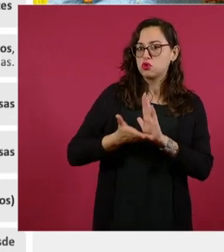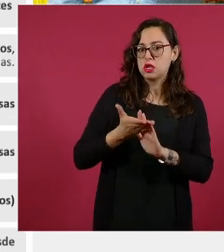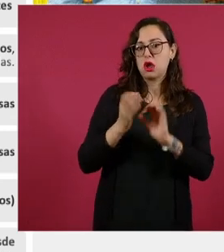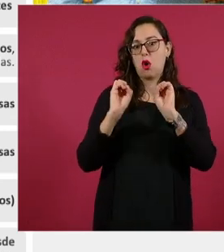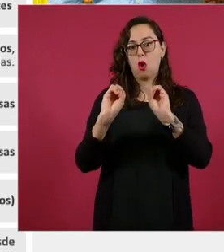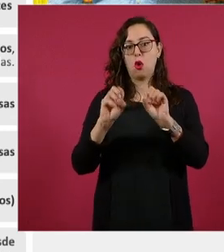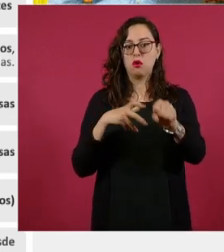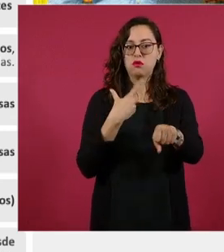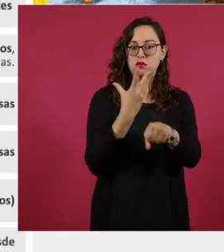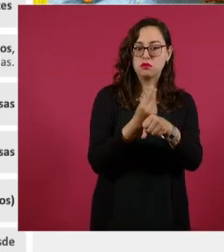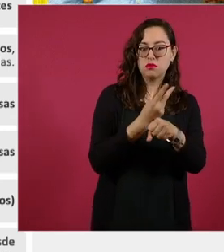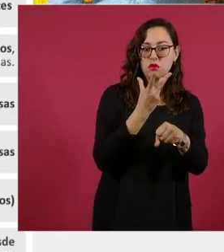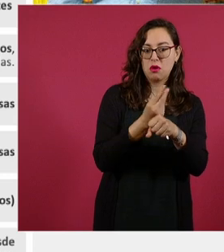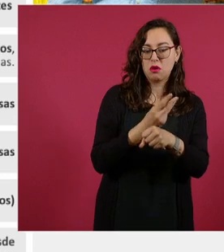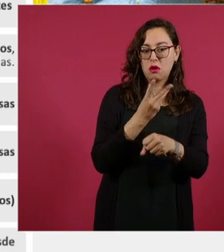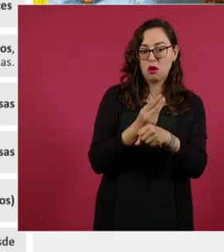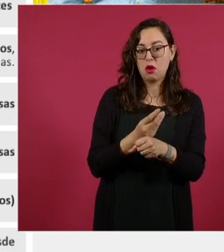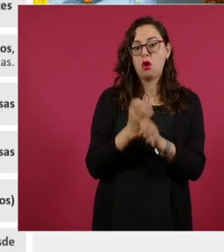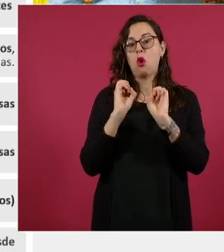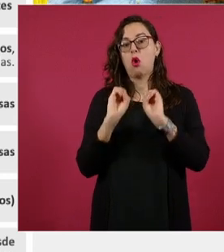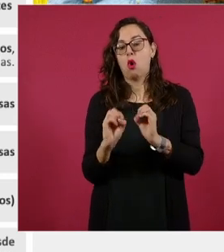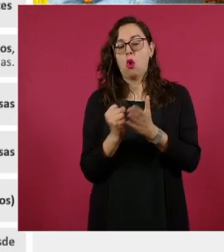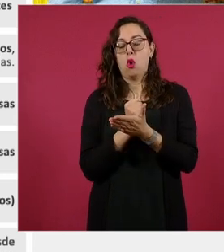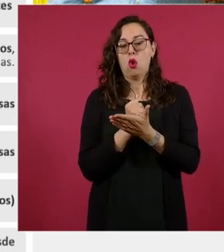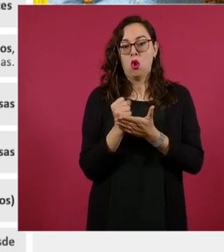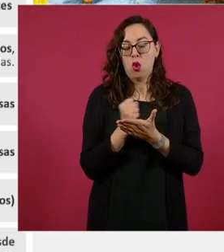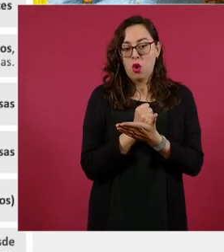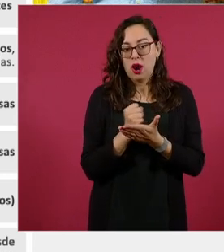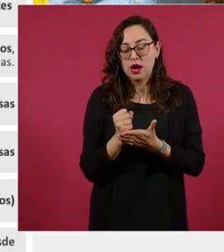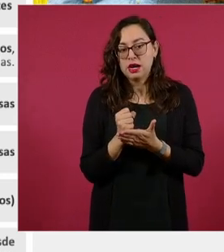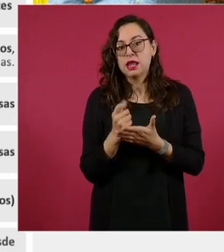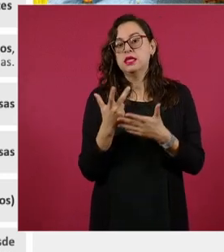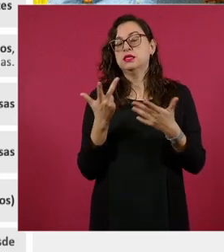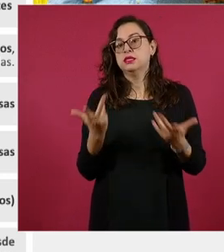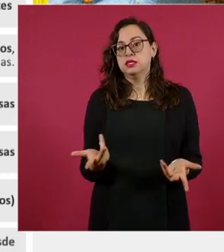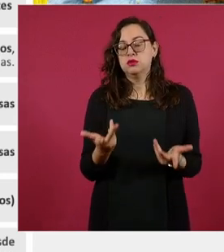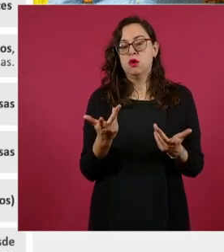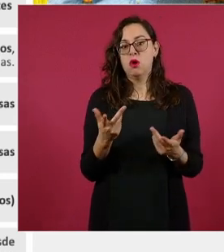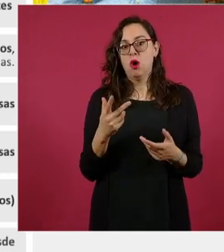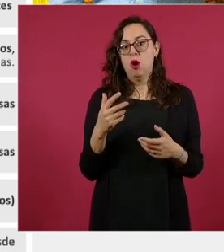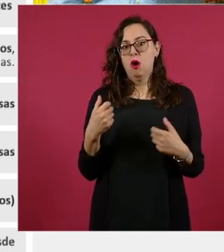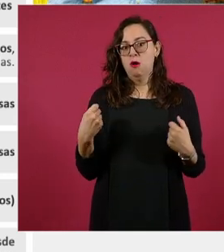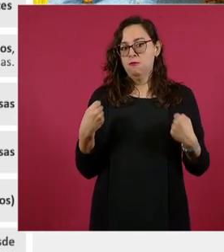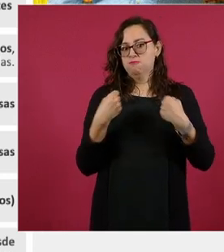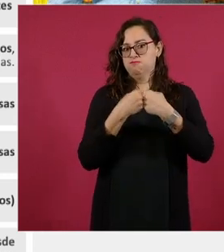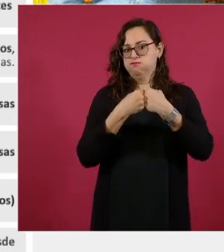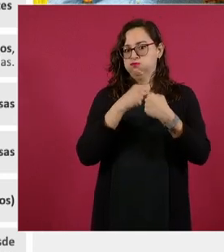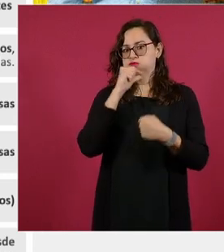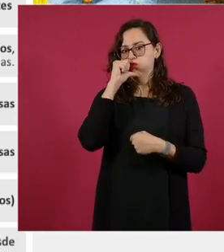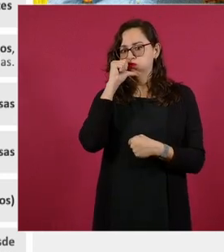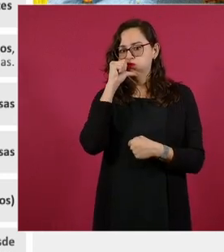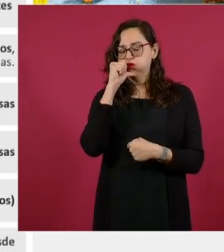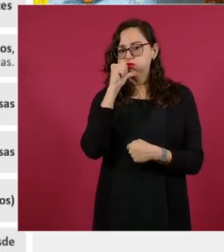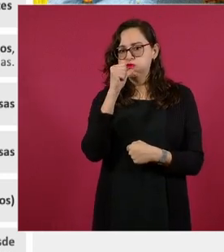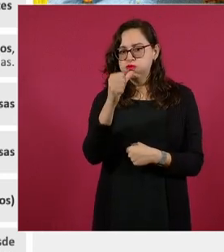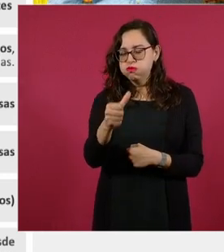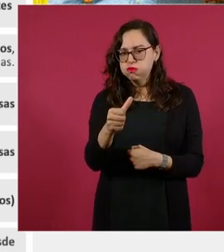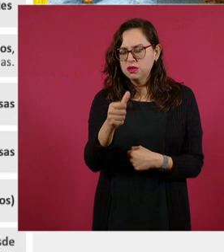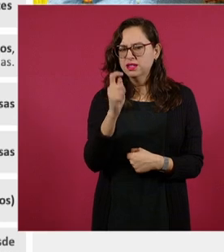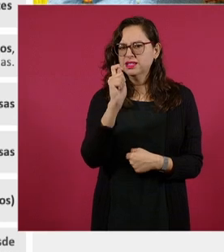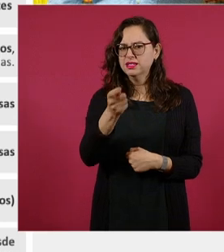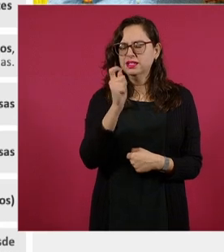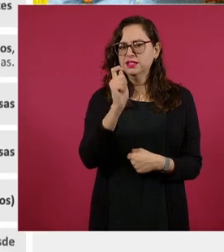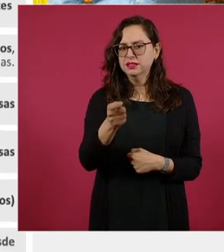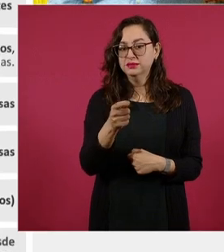como policías o bomberos, incluso Infonavit sin fronteras, que como también ha salido el tema en esta conferencia,